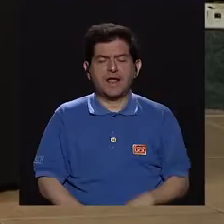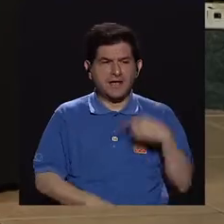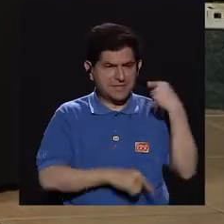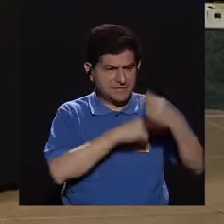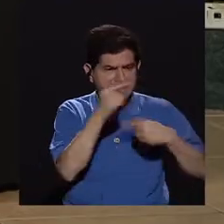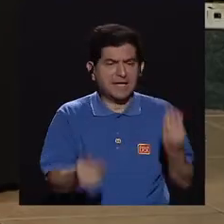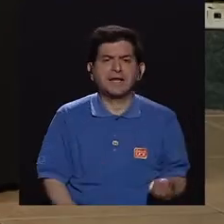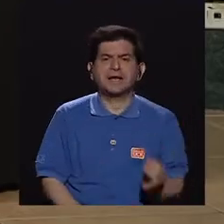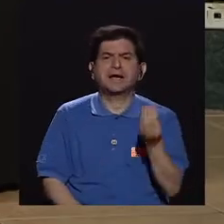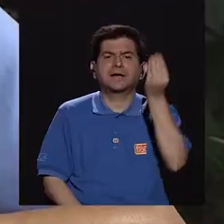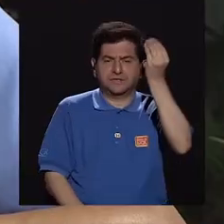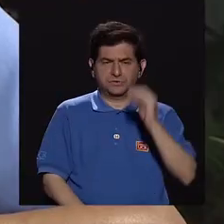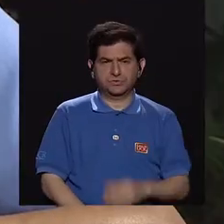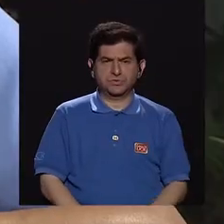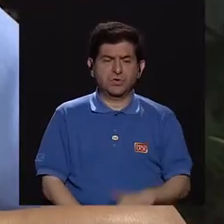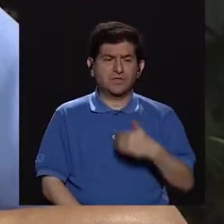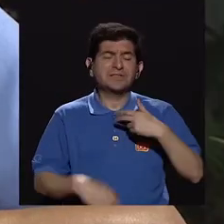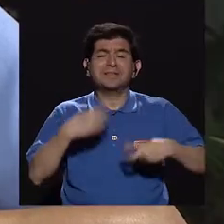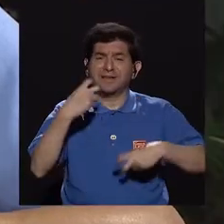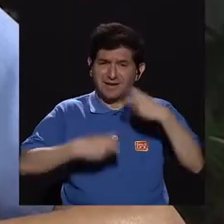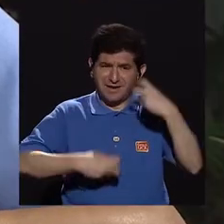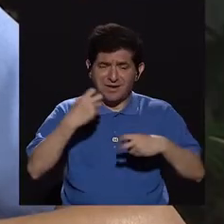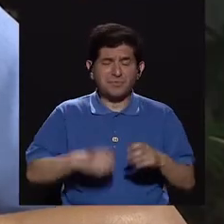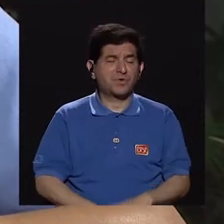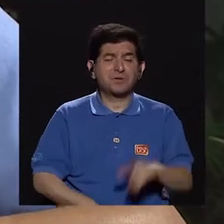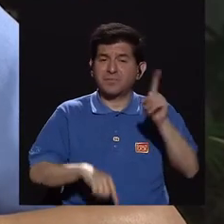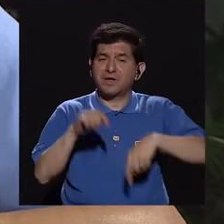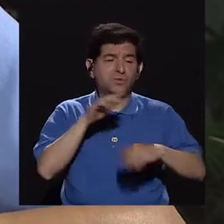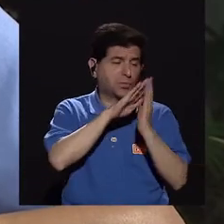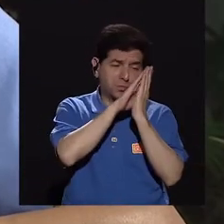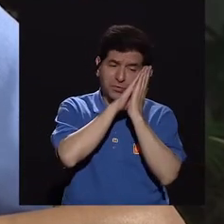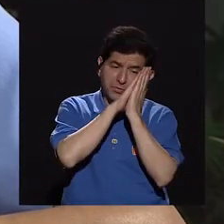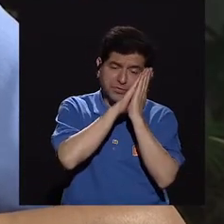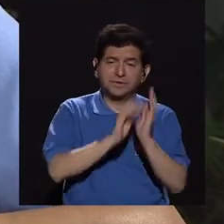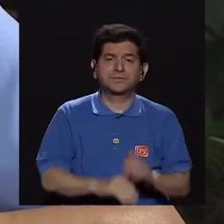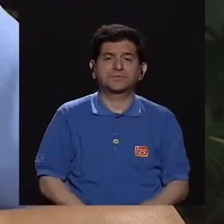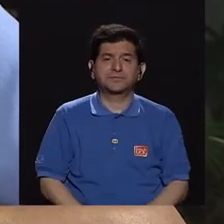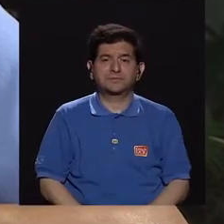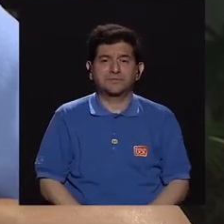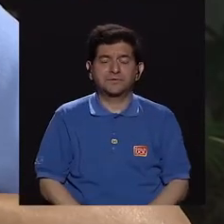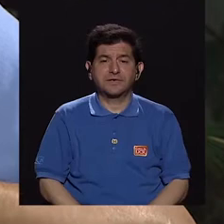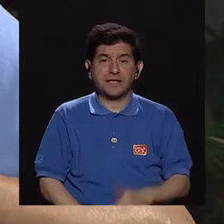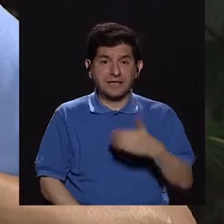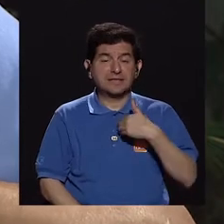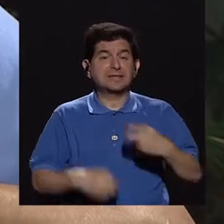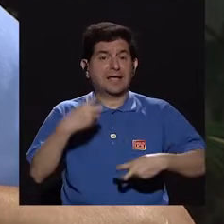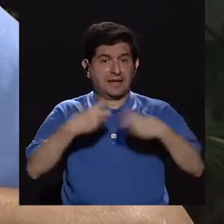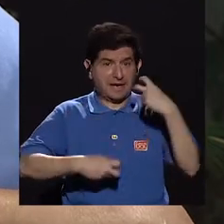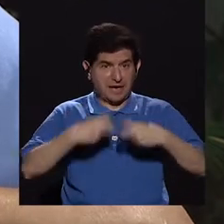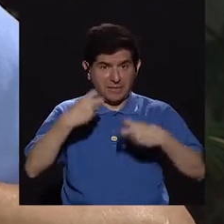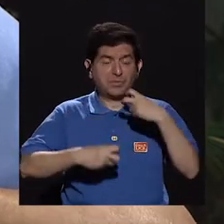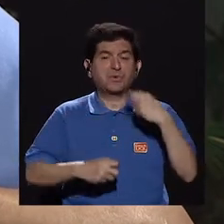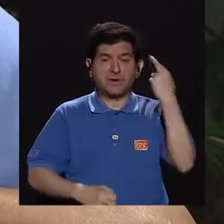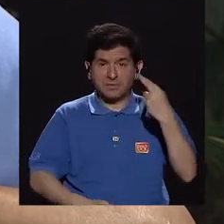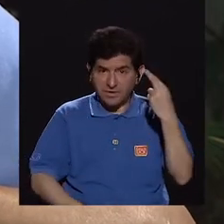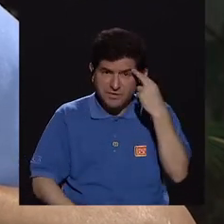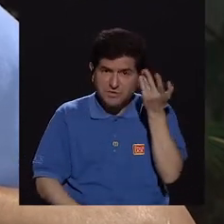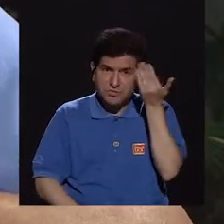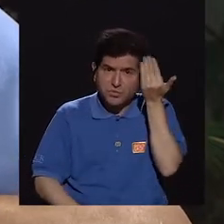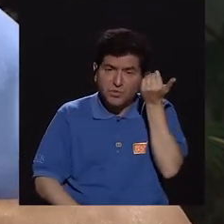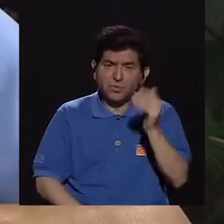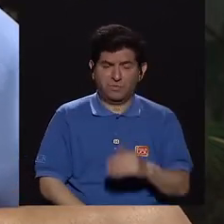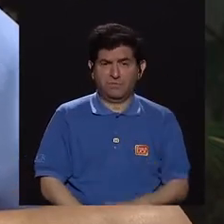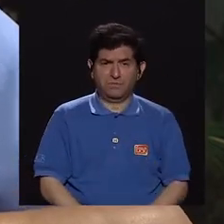las generaciones más jóvenes, tienen problemas de insomnio para dormir. Tienen grandes problemas para dormir precisamente